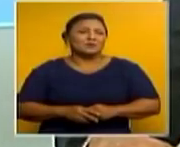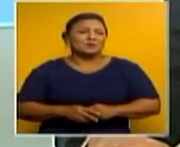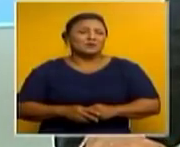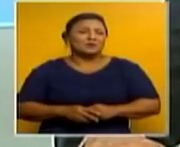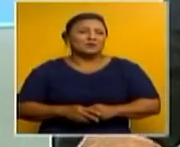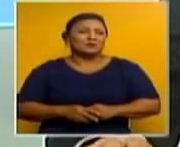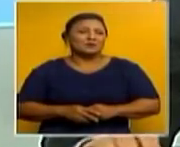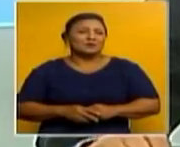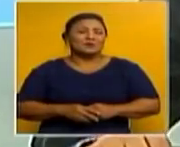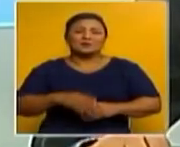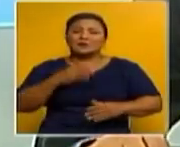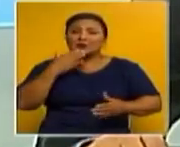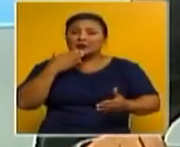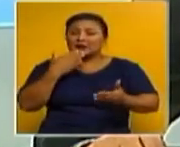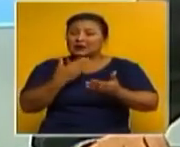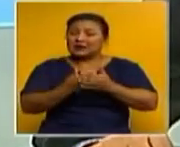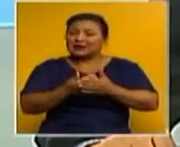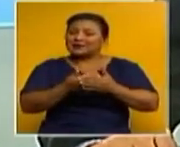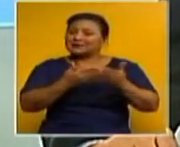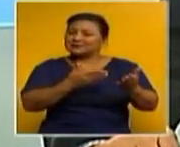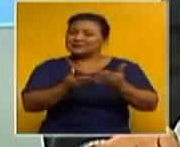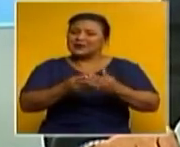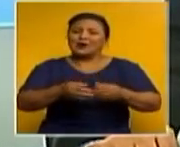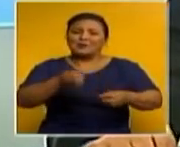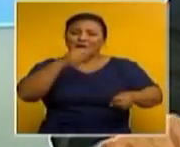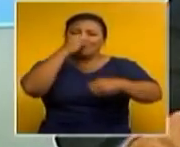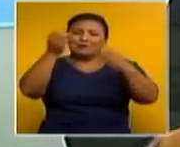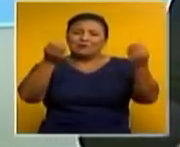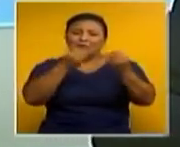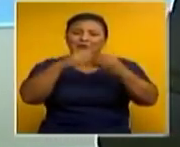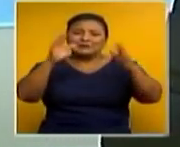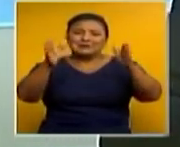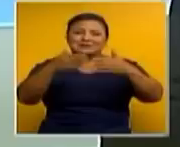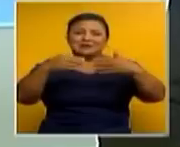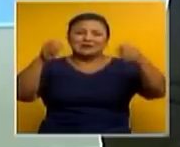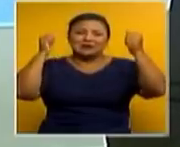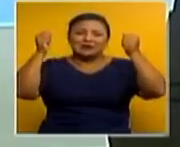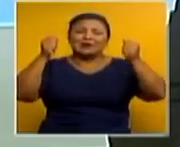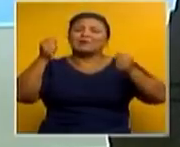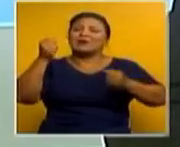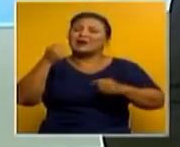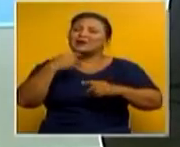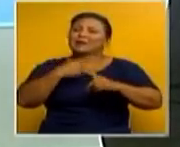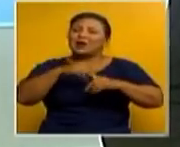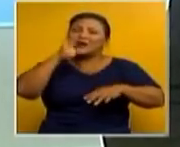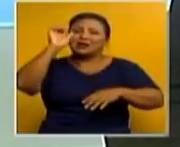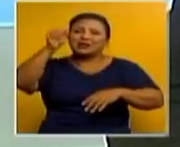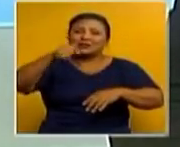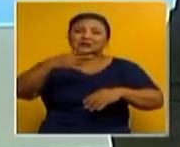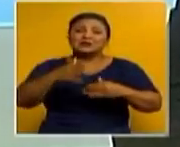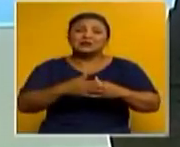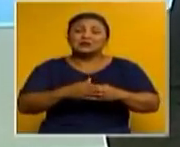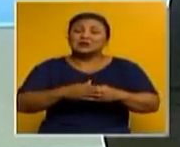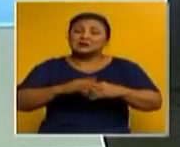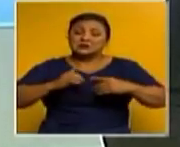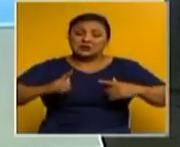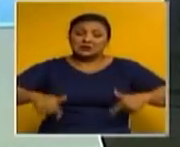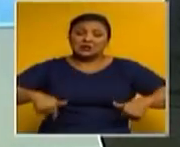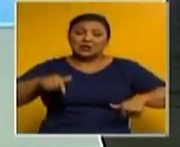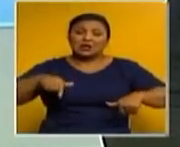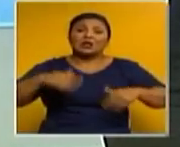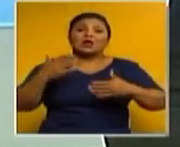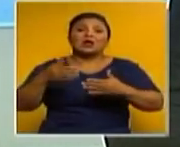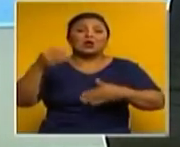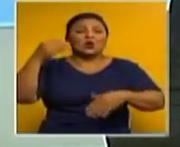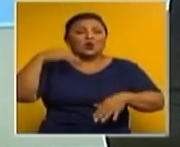Gracias a Cristian por ese reporte del cierre de campaña por el sí liderado por el presidente Lenín Moreno en la ciudad de